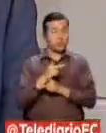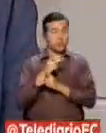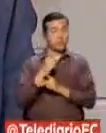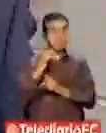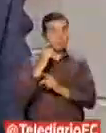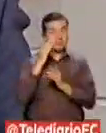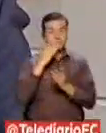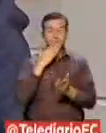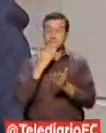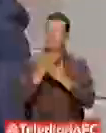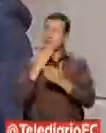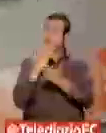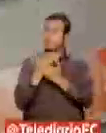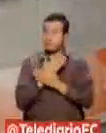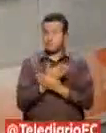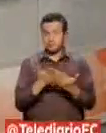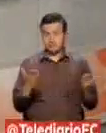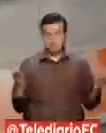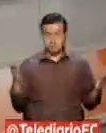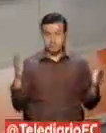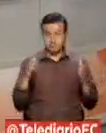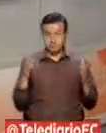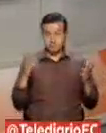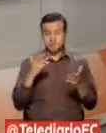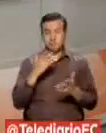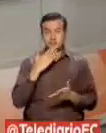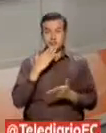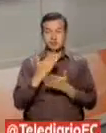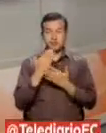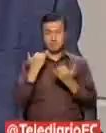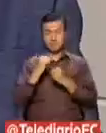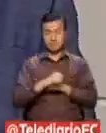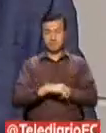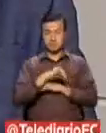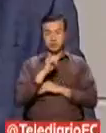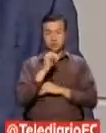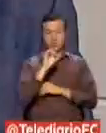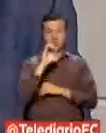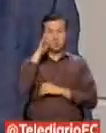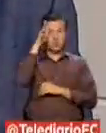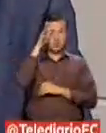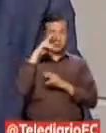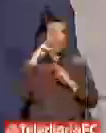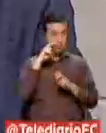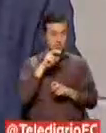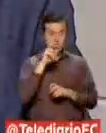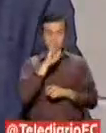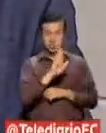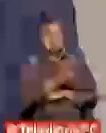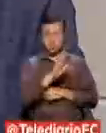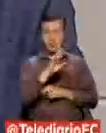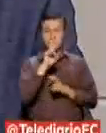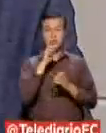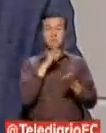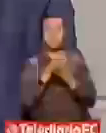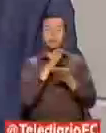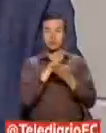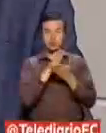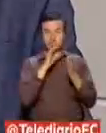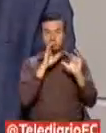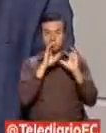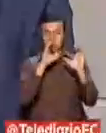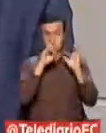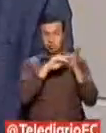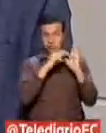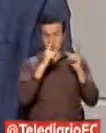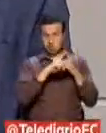nos interesa. Gracias a nuestros invitados por estar aquí en esta mañana. José Rivera, docente, investigador, consultor para medios y empresas de